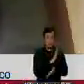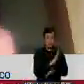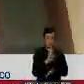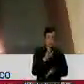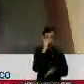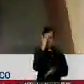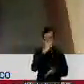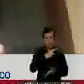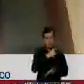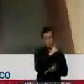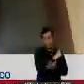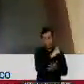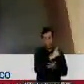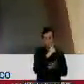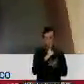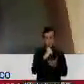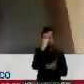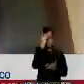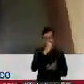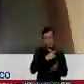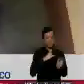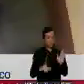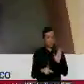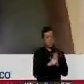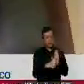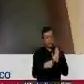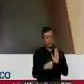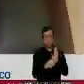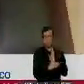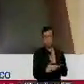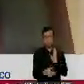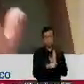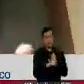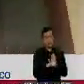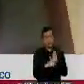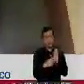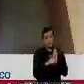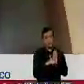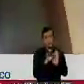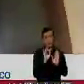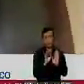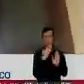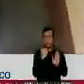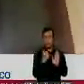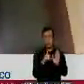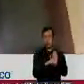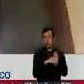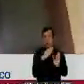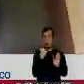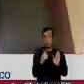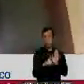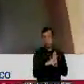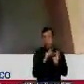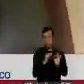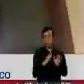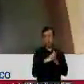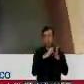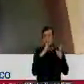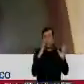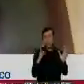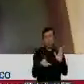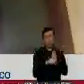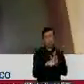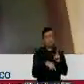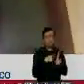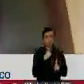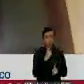han sido diversas, pero sin embargo yo creo que la ley ha sido sustancialmente mejorada. Yo creo que hay una muy buena ley